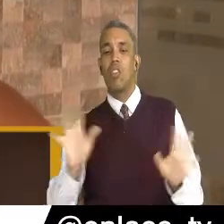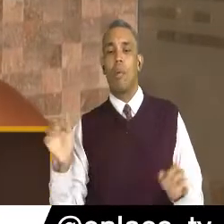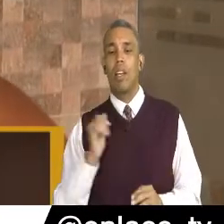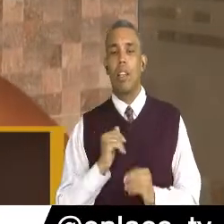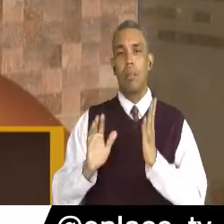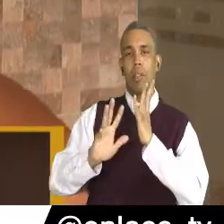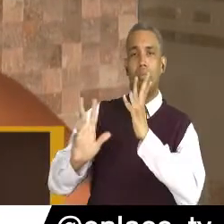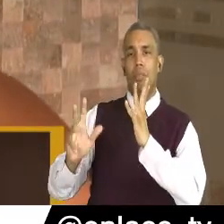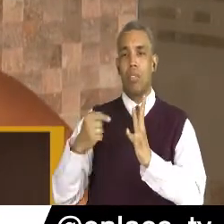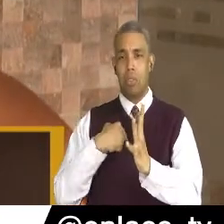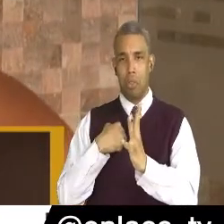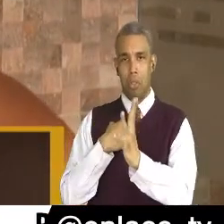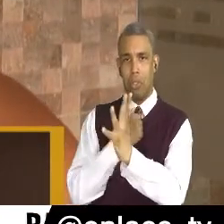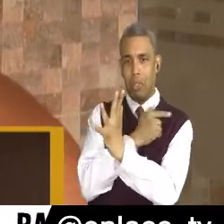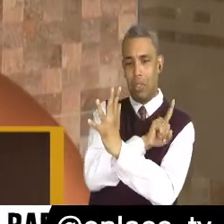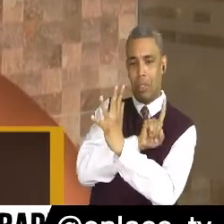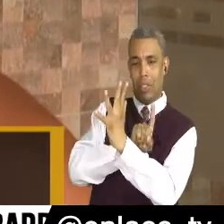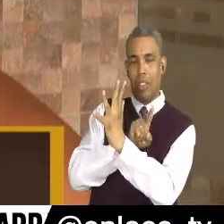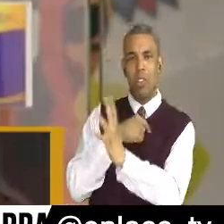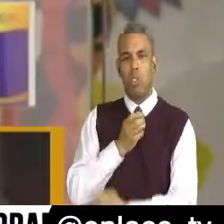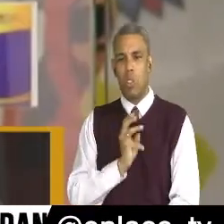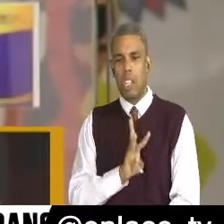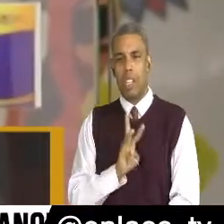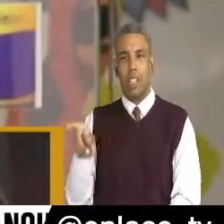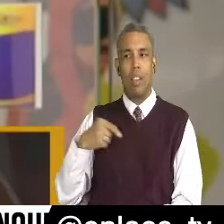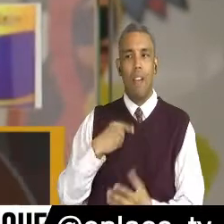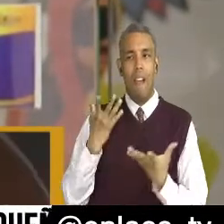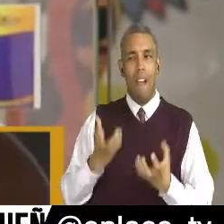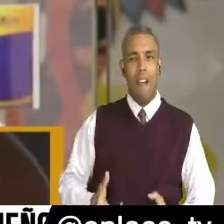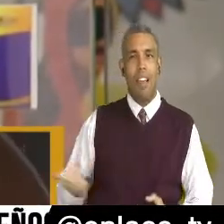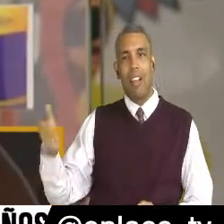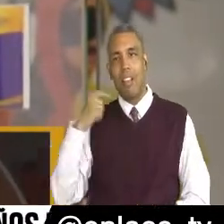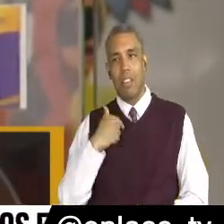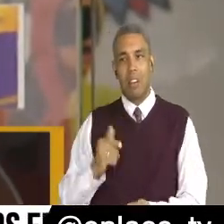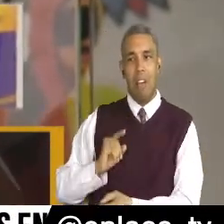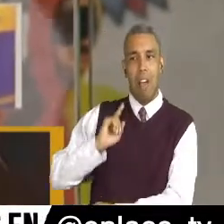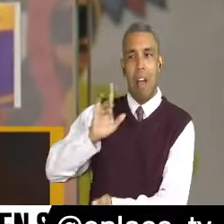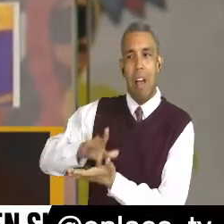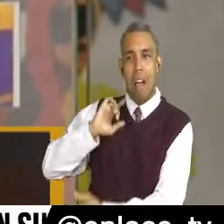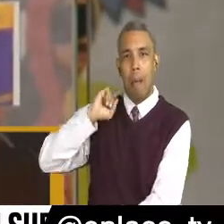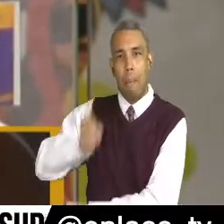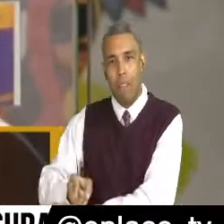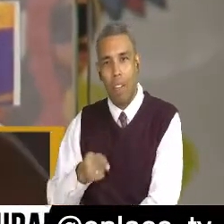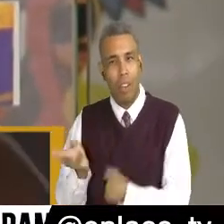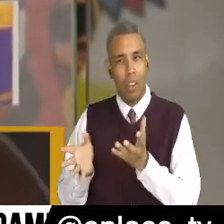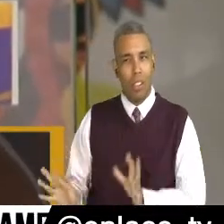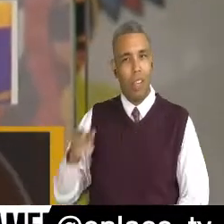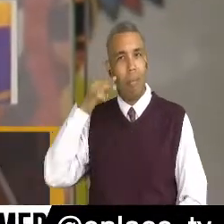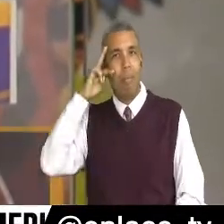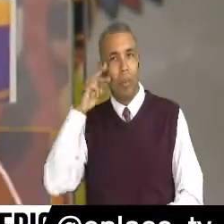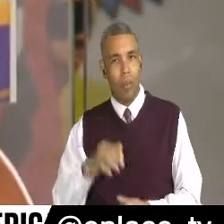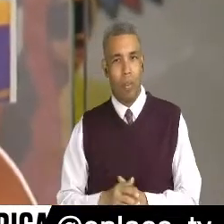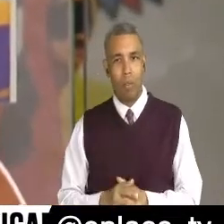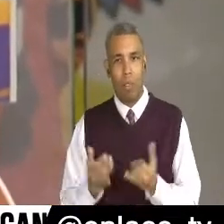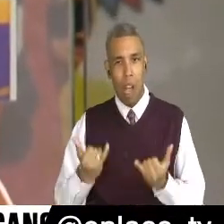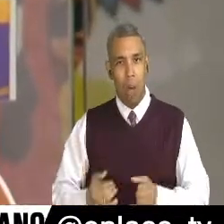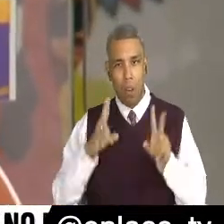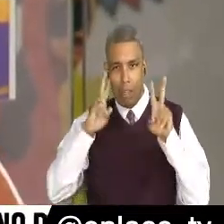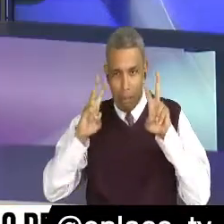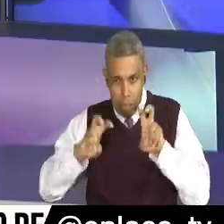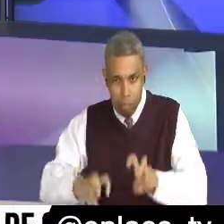qué? Para taparse entre ellos, porque entonces... Las autoridades aún no se pronuncian frente a este caso, solo que está en proceso de